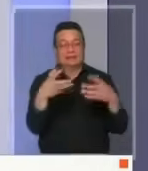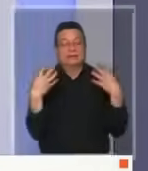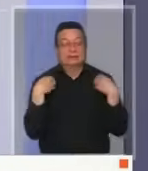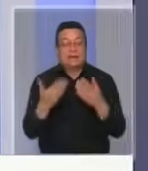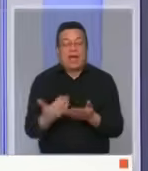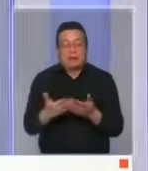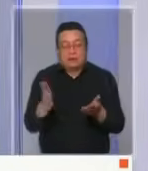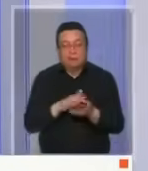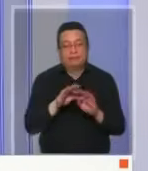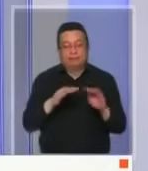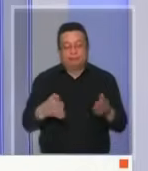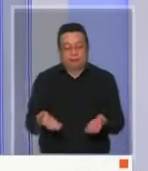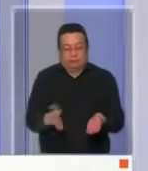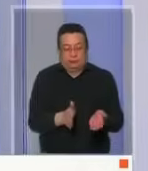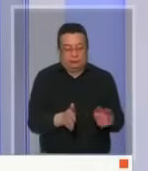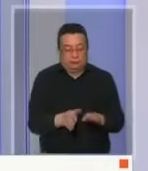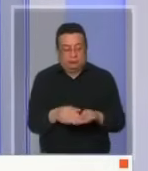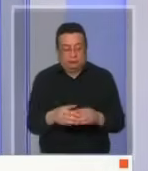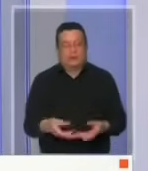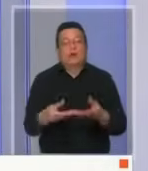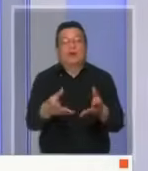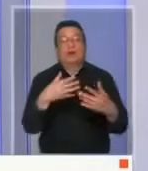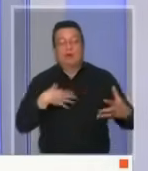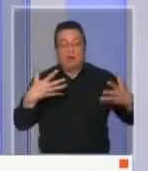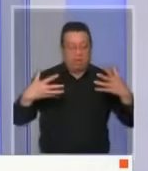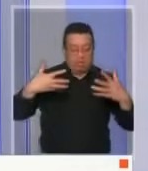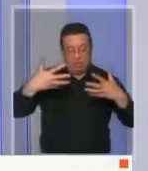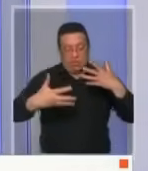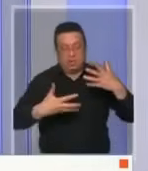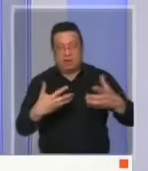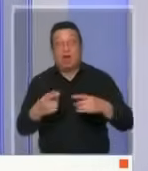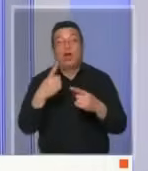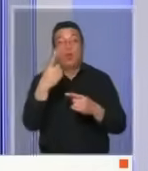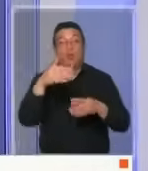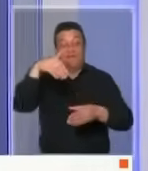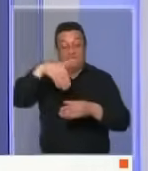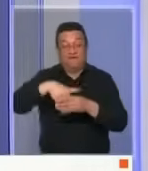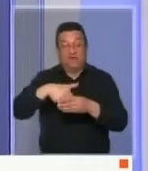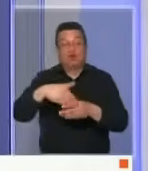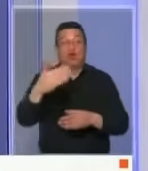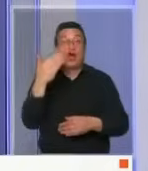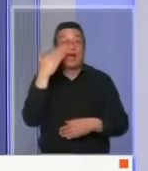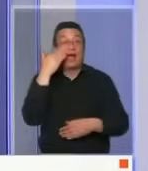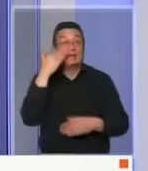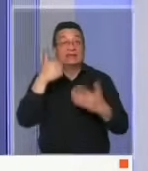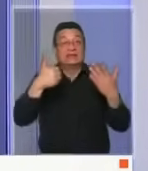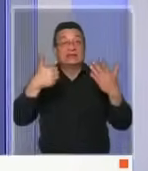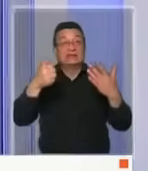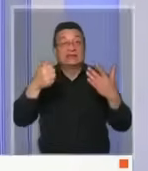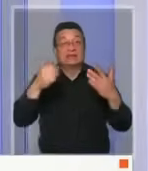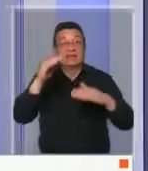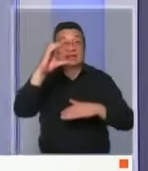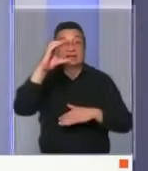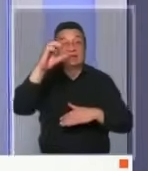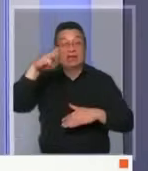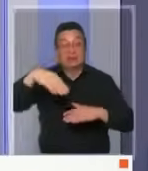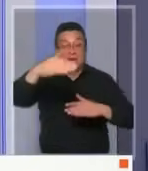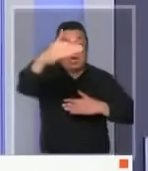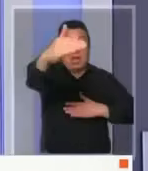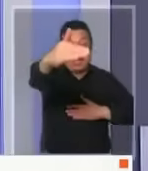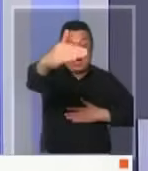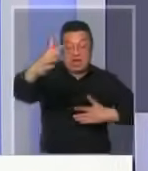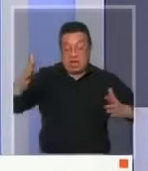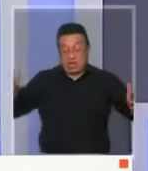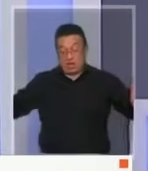votos antes y uno no tiene que estar ahí enredado con eso hay un voto que es de casi 60 cm Ah paciencia y Claridad porque a ver se va a